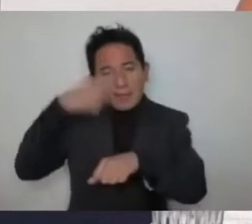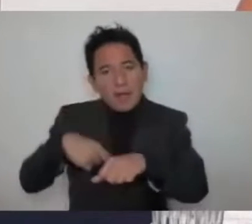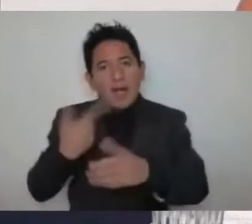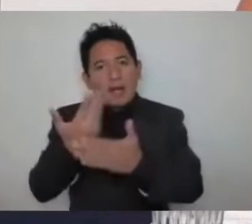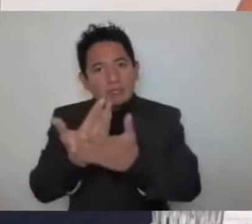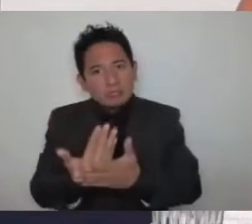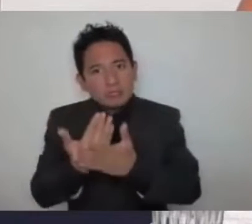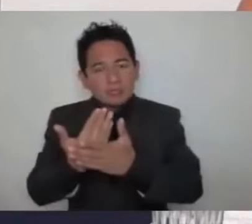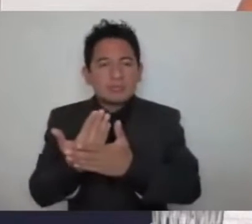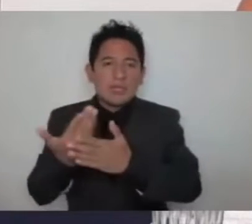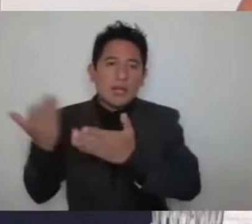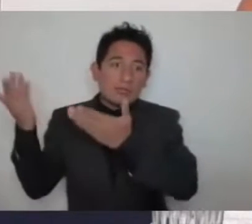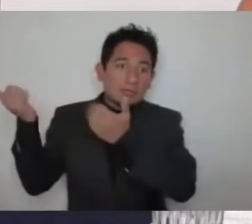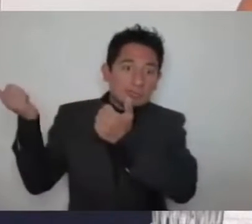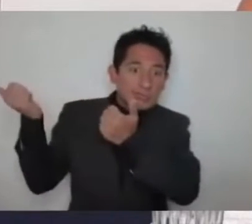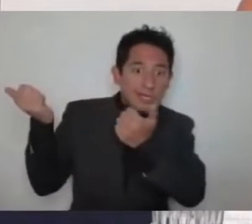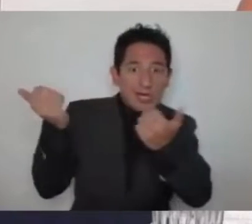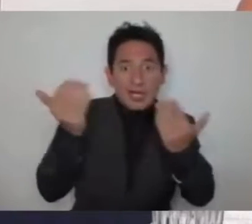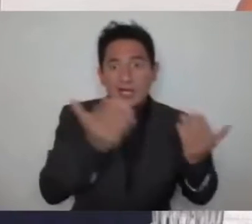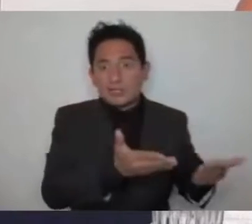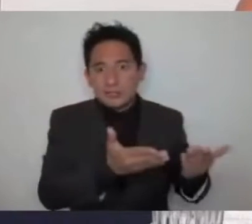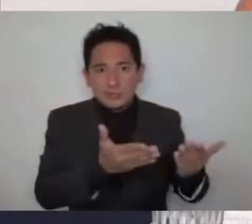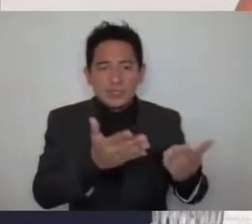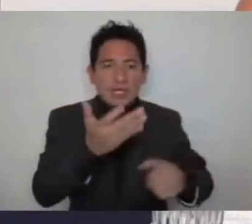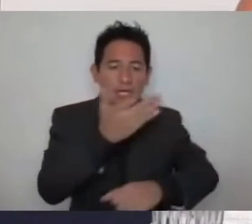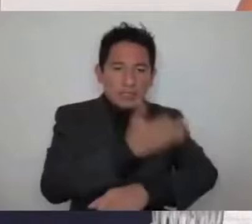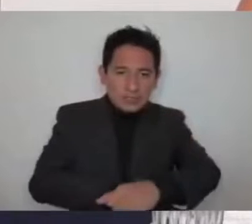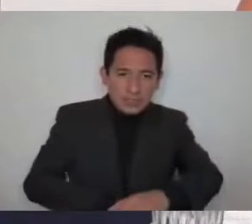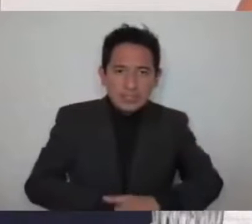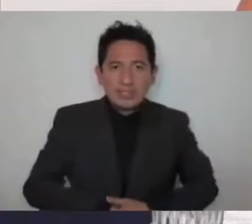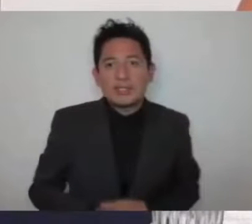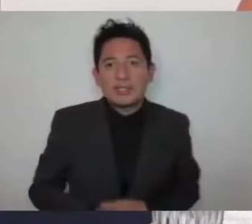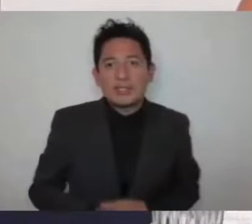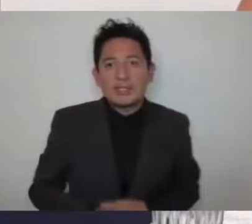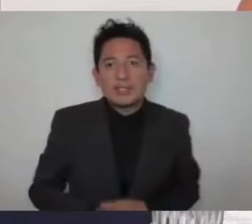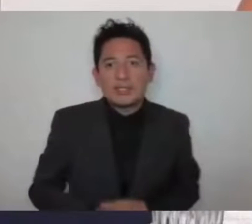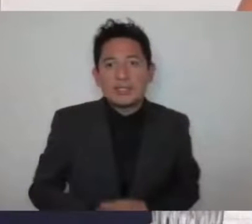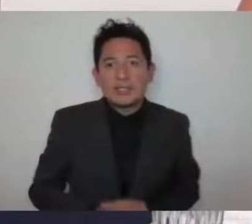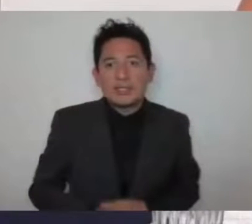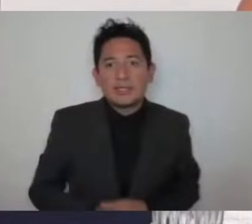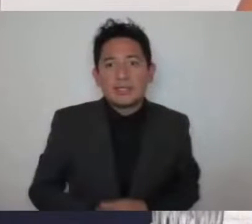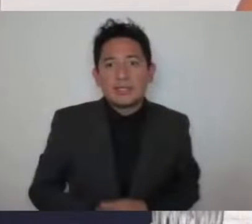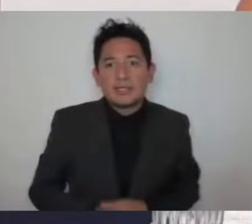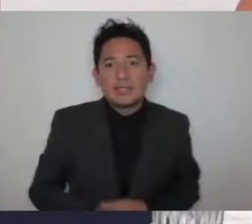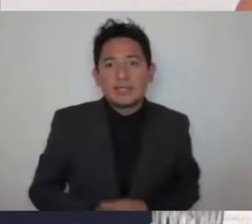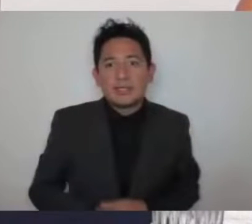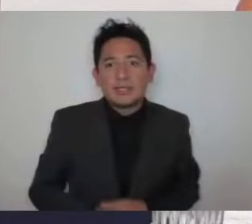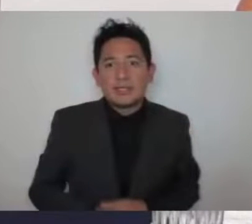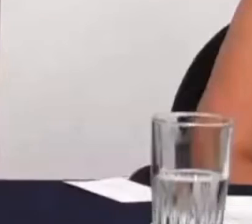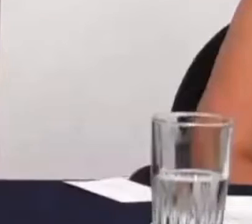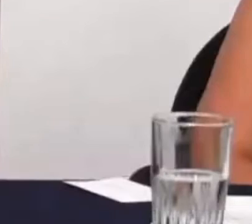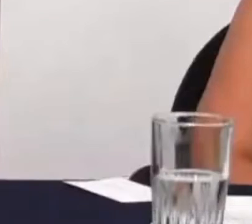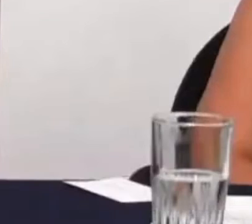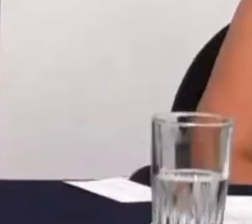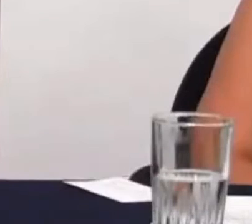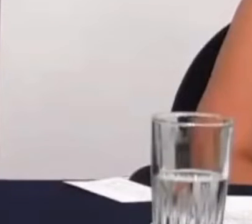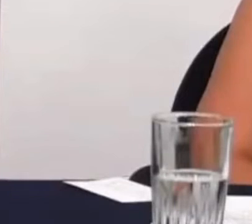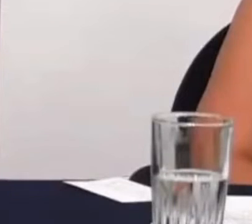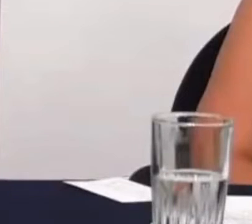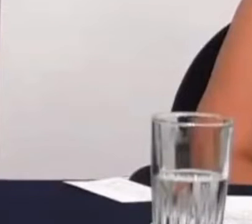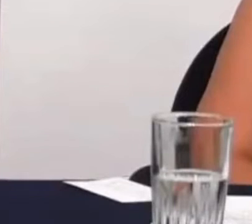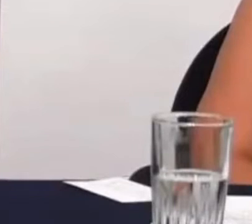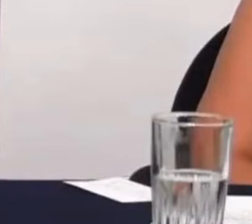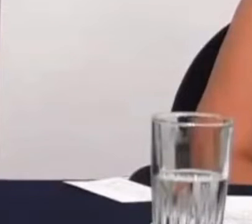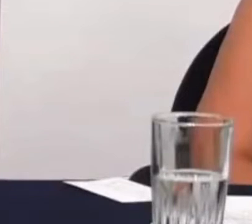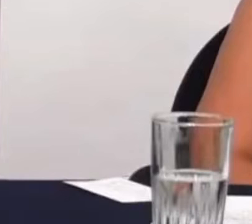ilicitud de los datos de prueba o de los elementos de prueba en general recabados en ese momento la